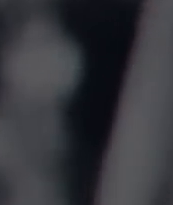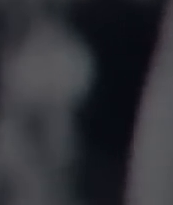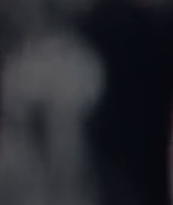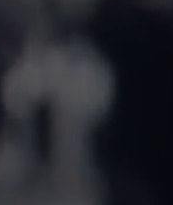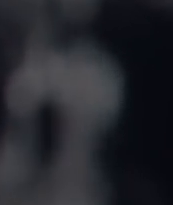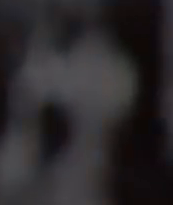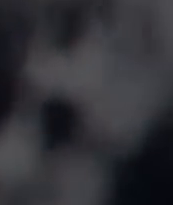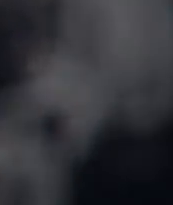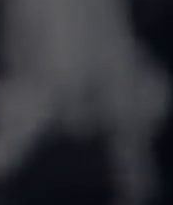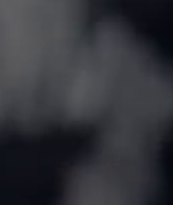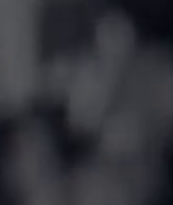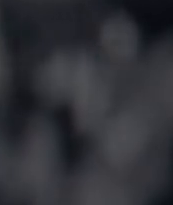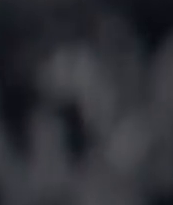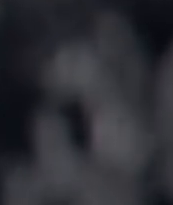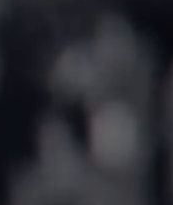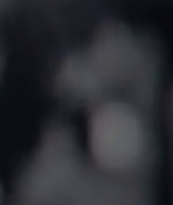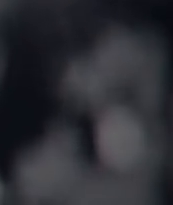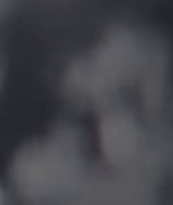Estado Nacional.